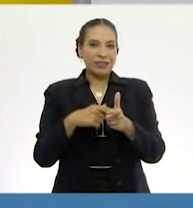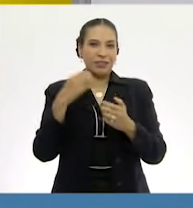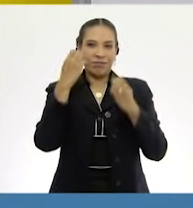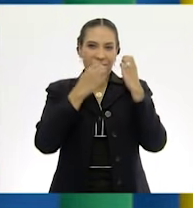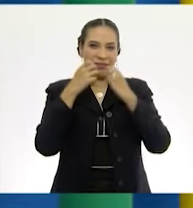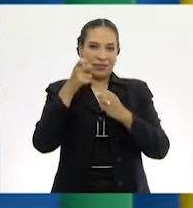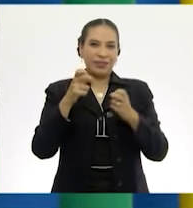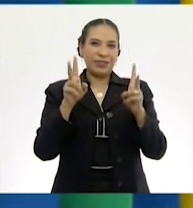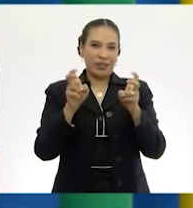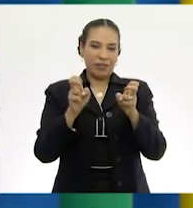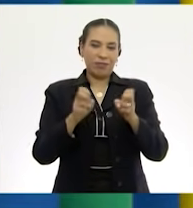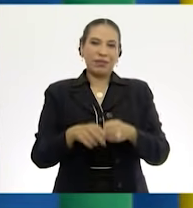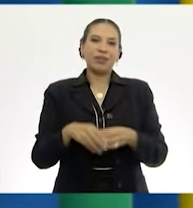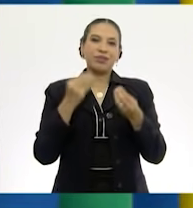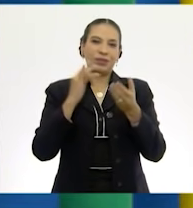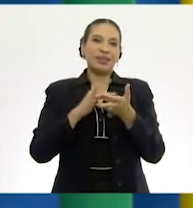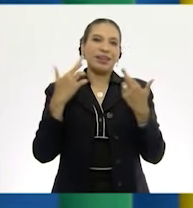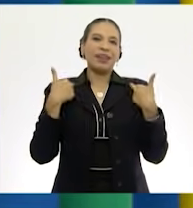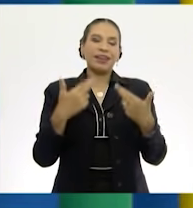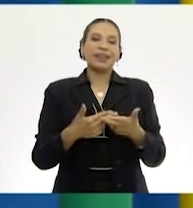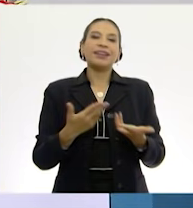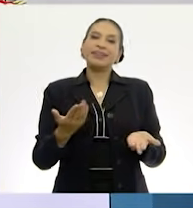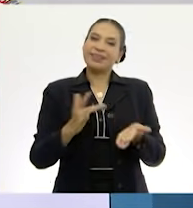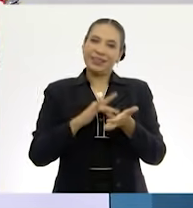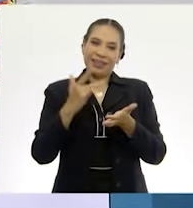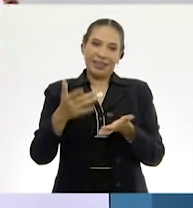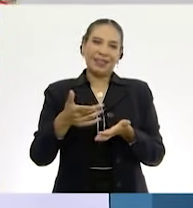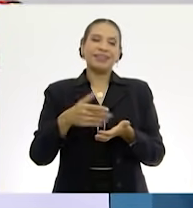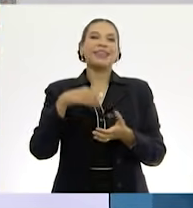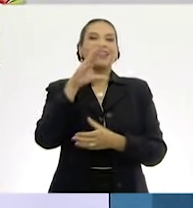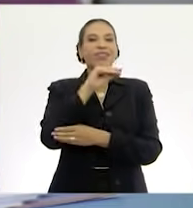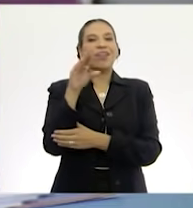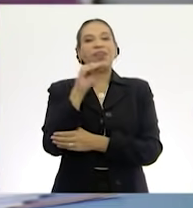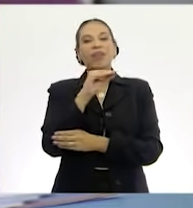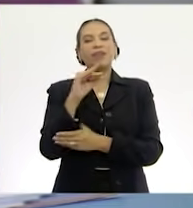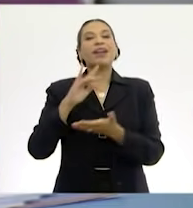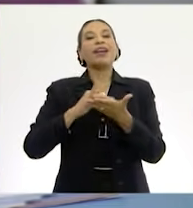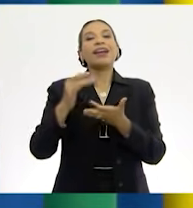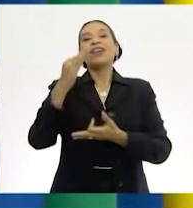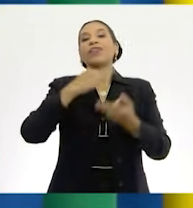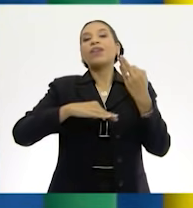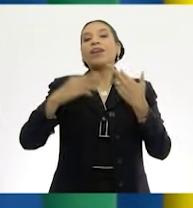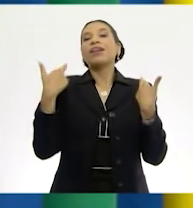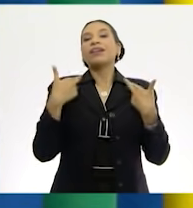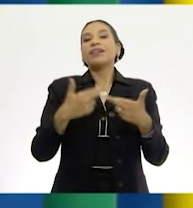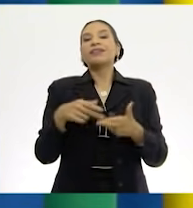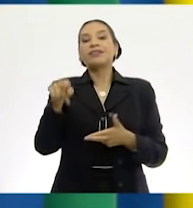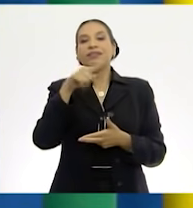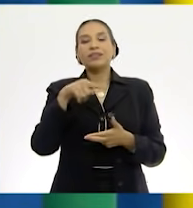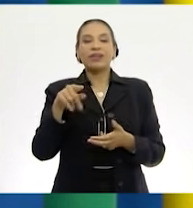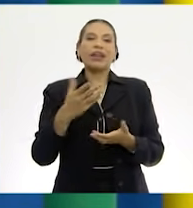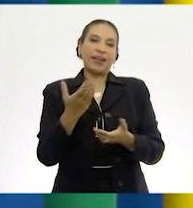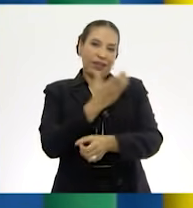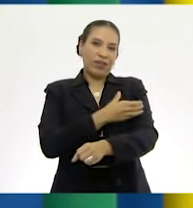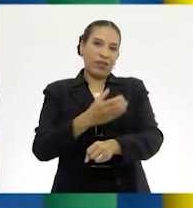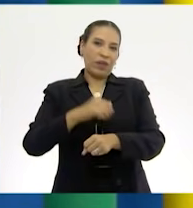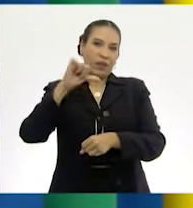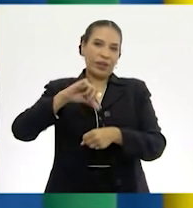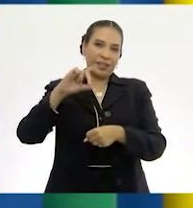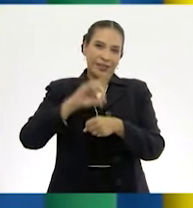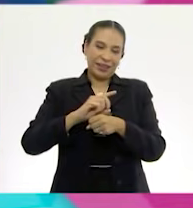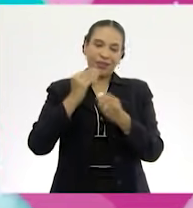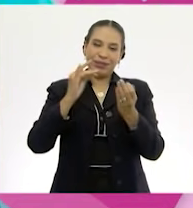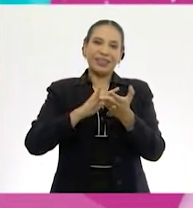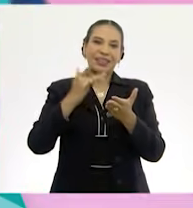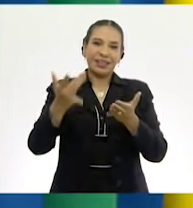estos temas. Muchas gracias, maestra Cecilia. Gracias, Ton. Y gracias a todas las maestras y maestros que nos acompañaron el día de hoy.